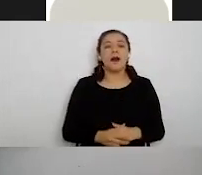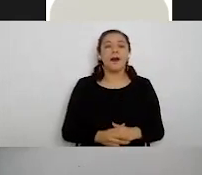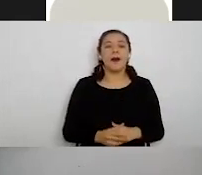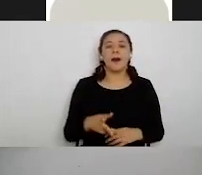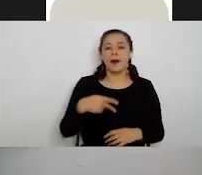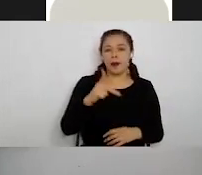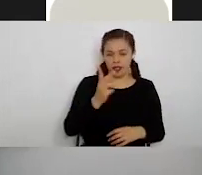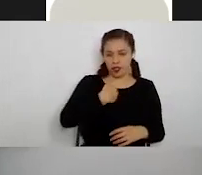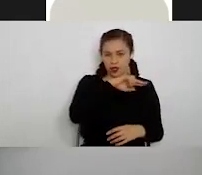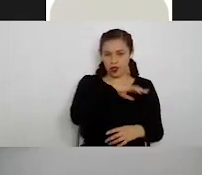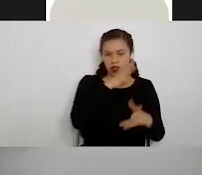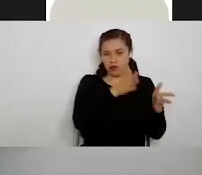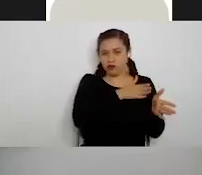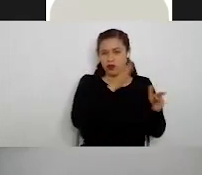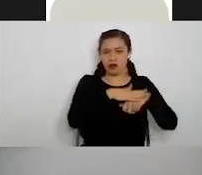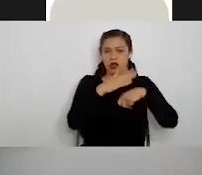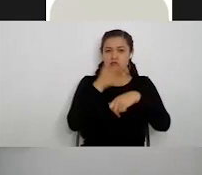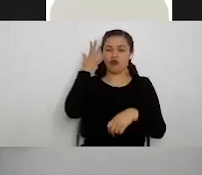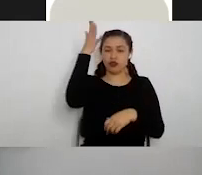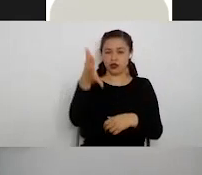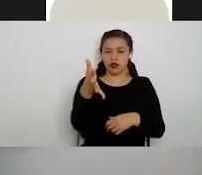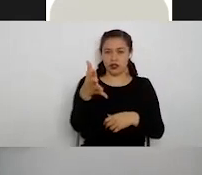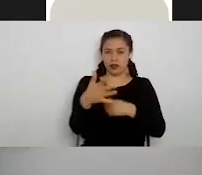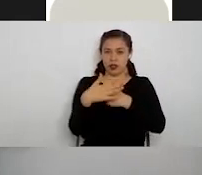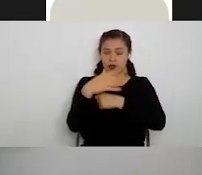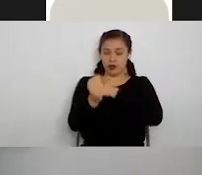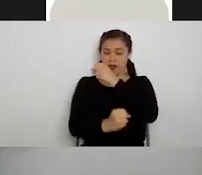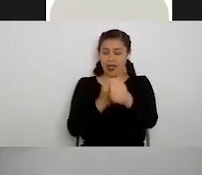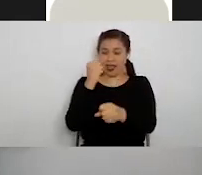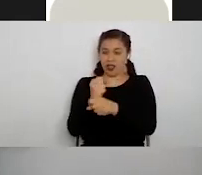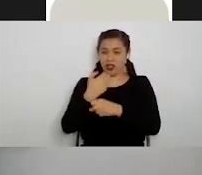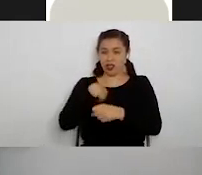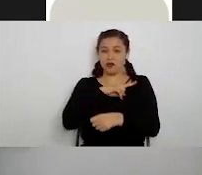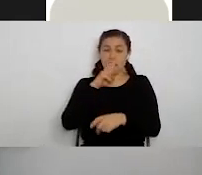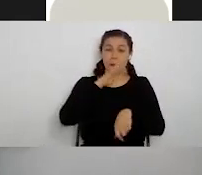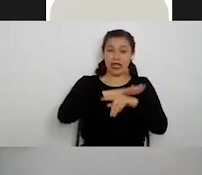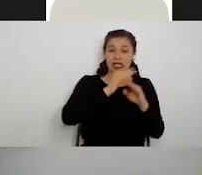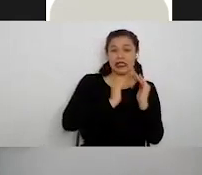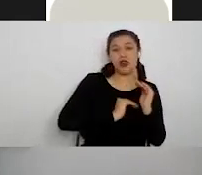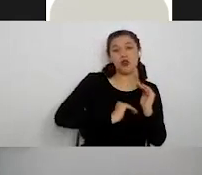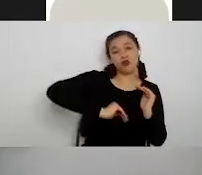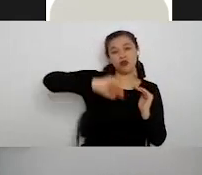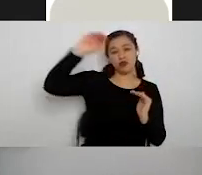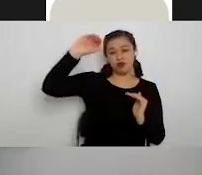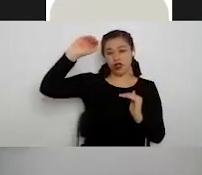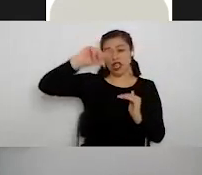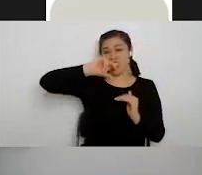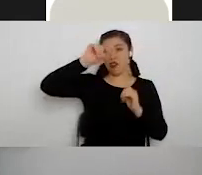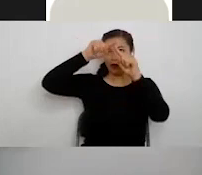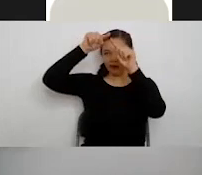esto lo trasladáramos a proyecciones, el año que entra lo vamos a ver como su máximo en la tasa y luego una